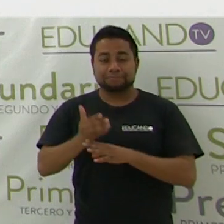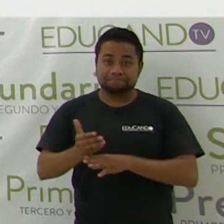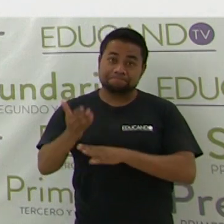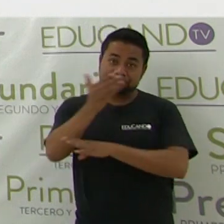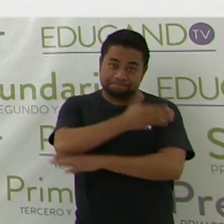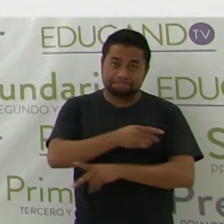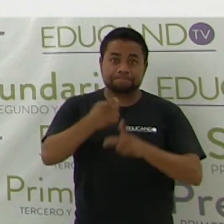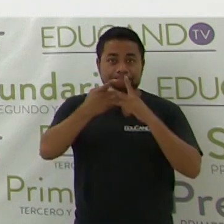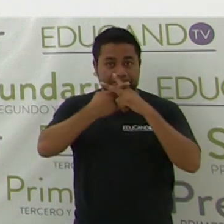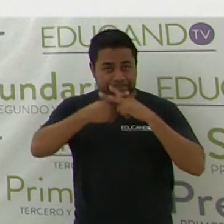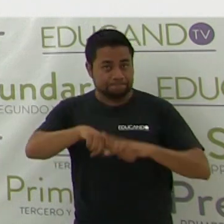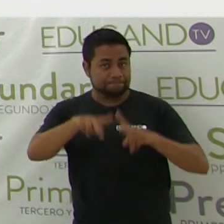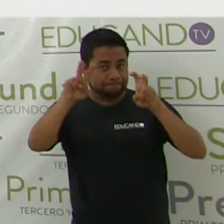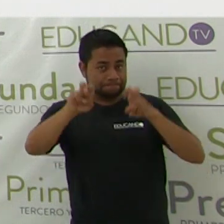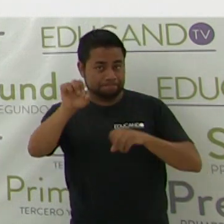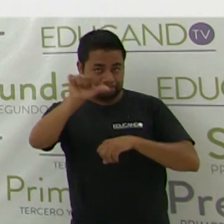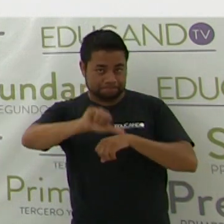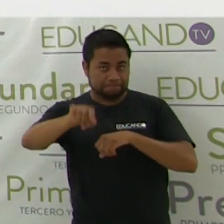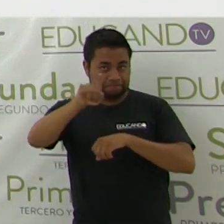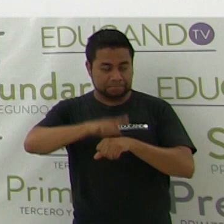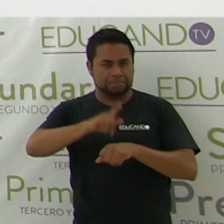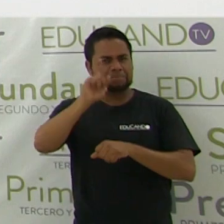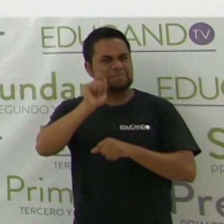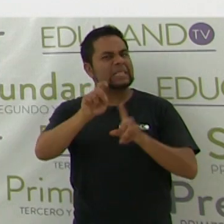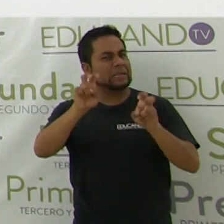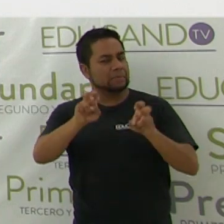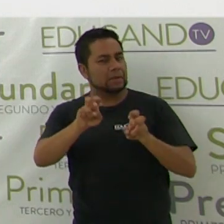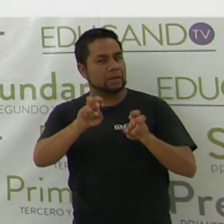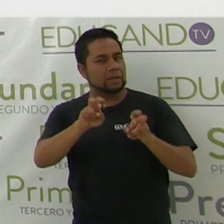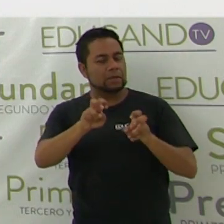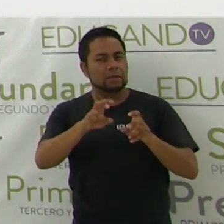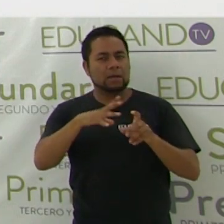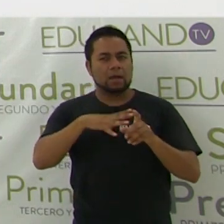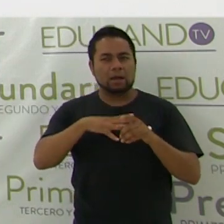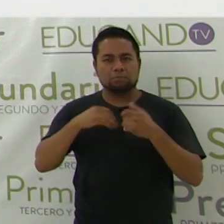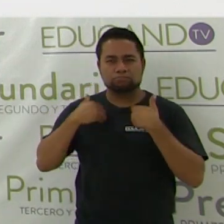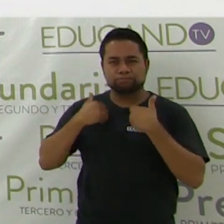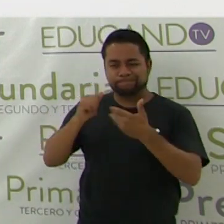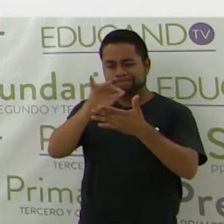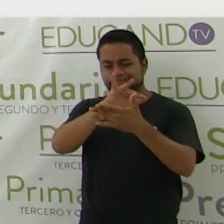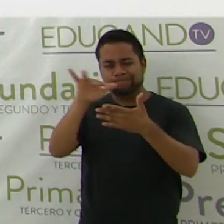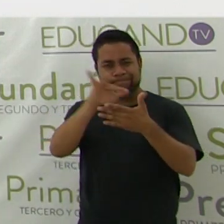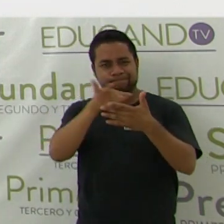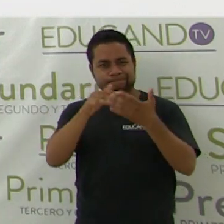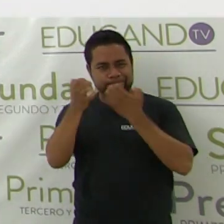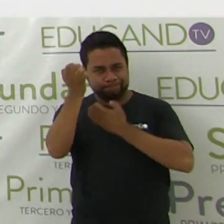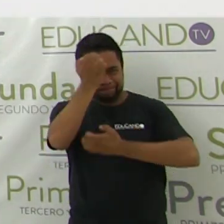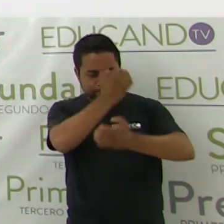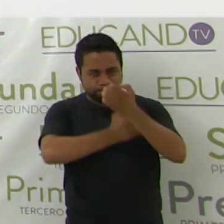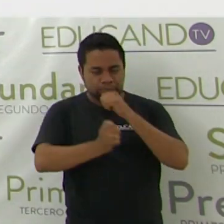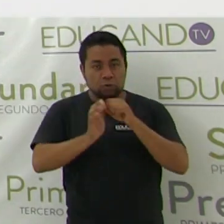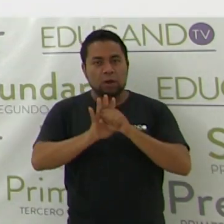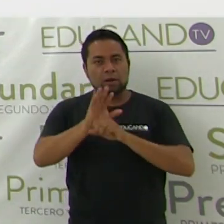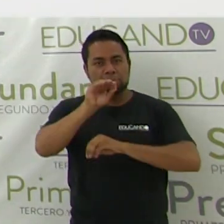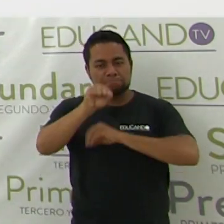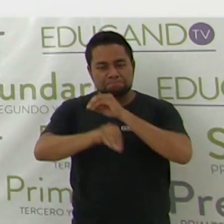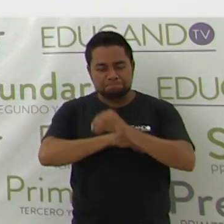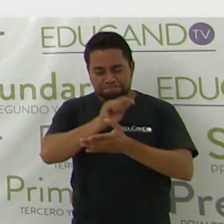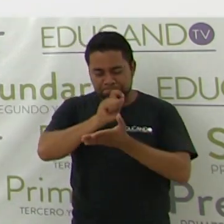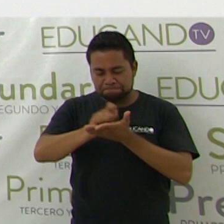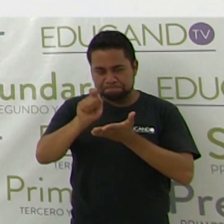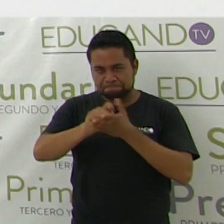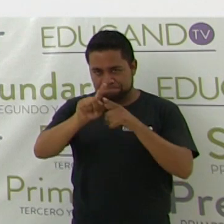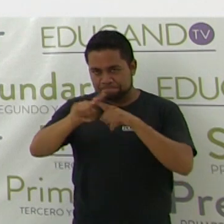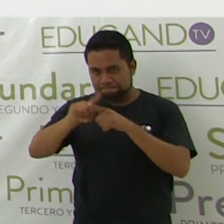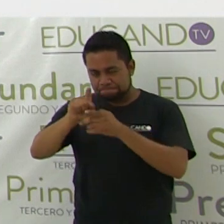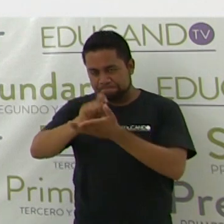abordar nuestro tema del día de hoy, el cual es interpretar, analizar y producir textos